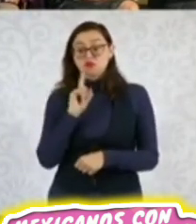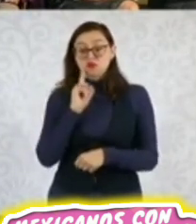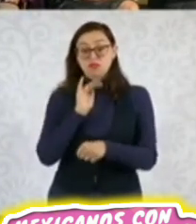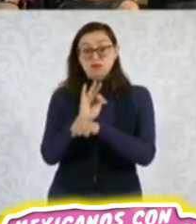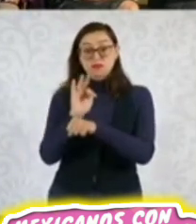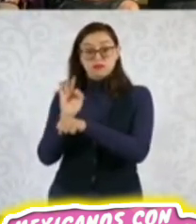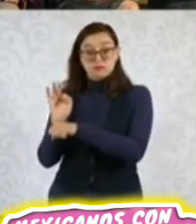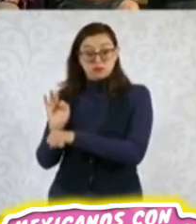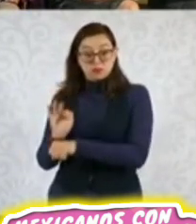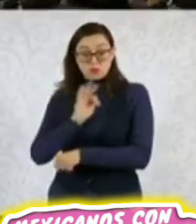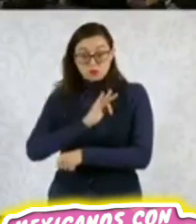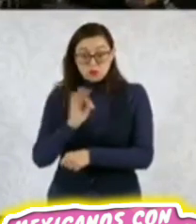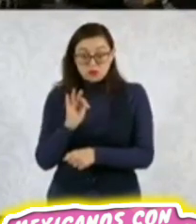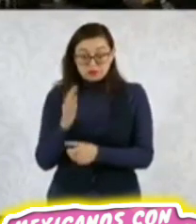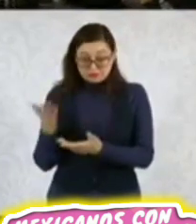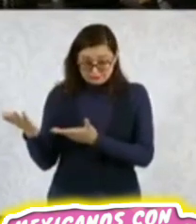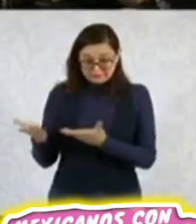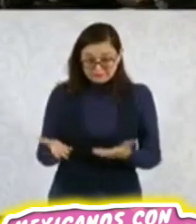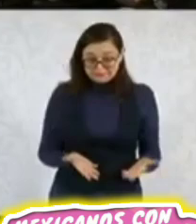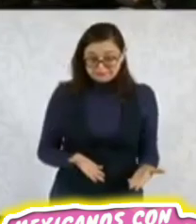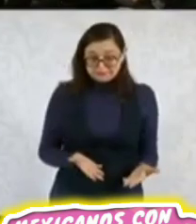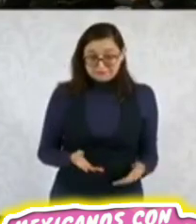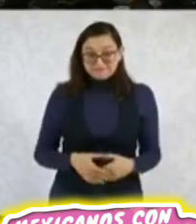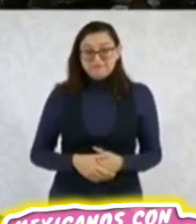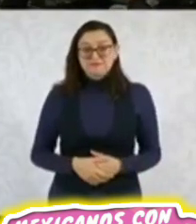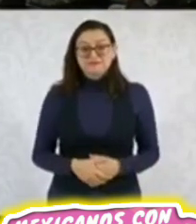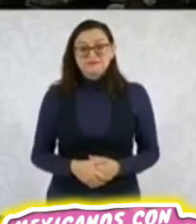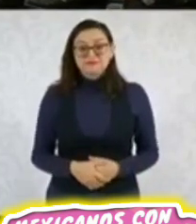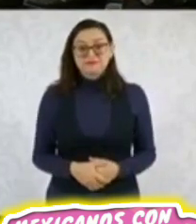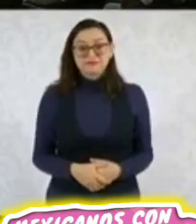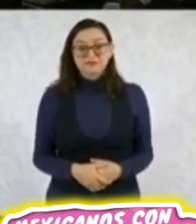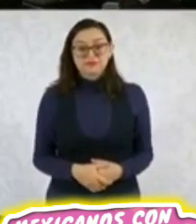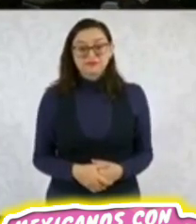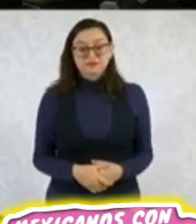se pueden pasar adelante.